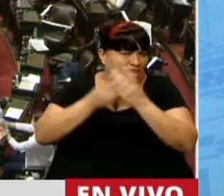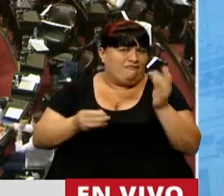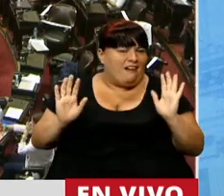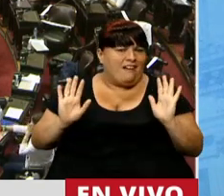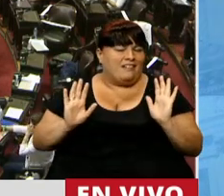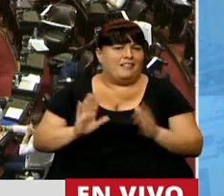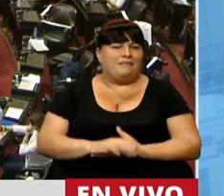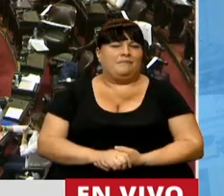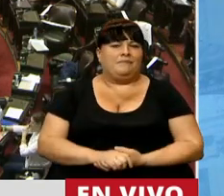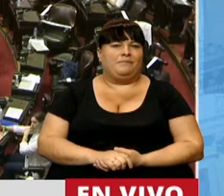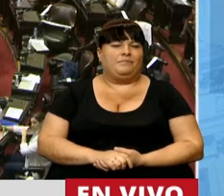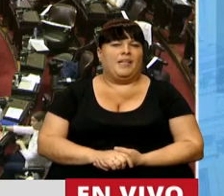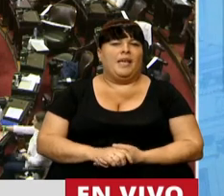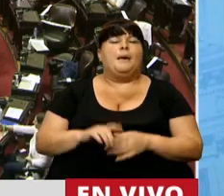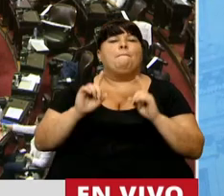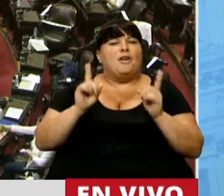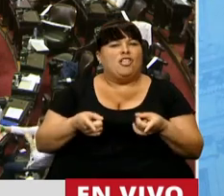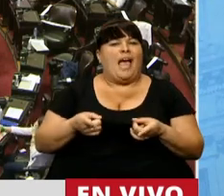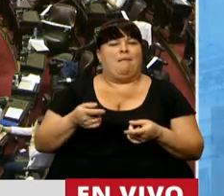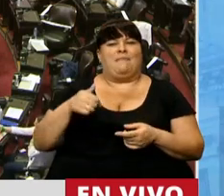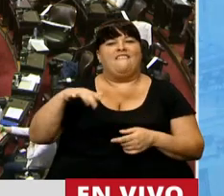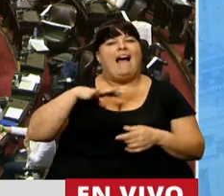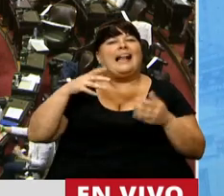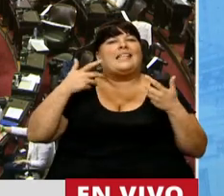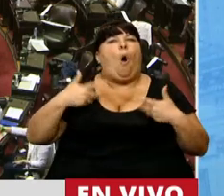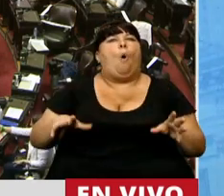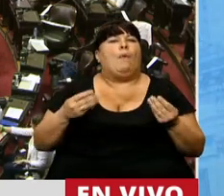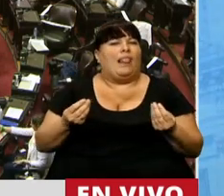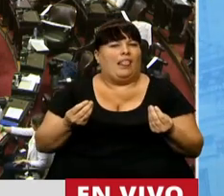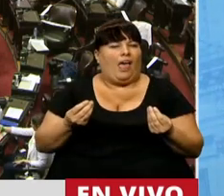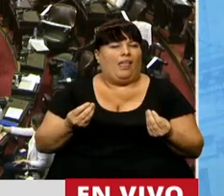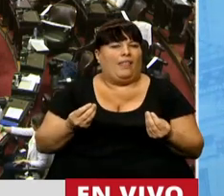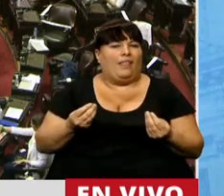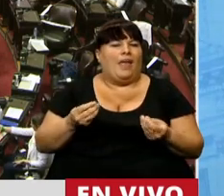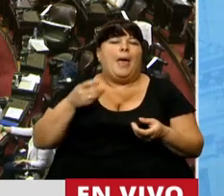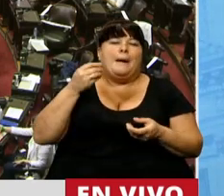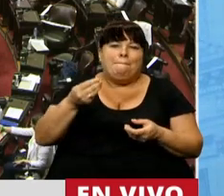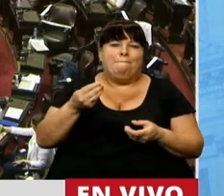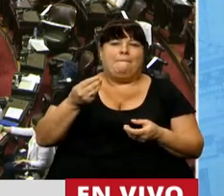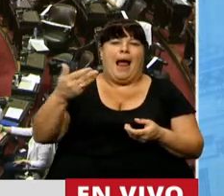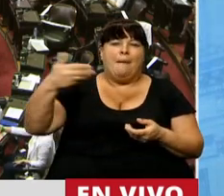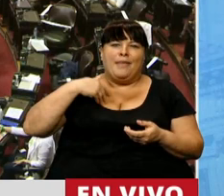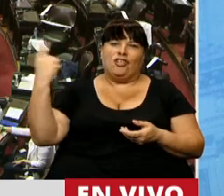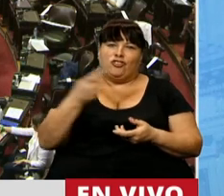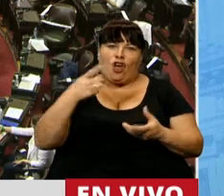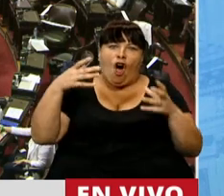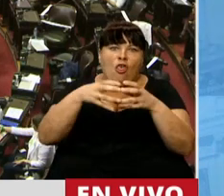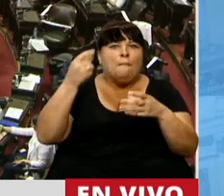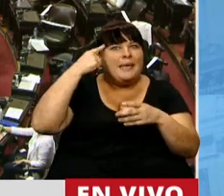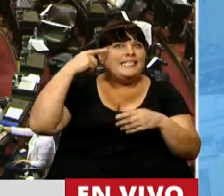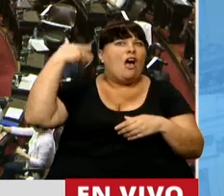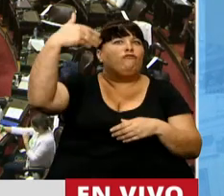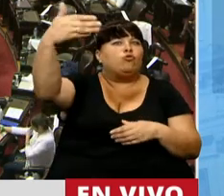desaciertos, pero también ha faltado esta noche humildad para convocarnos a todos hacia el